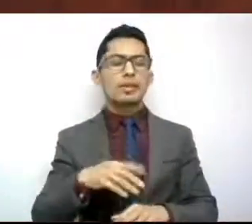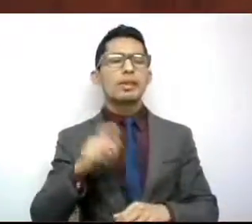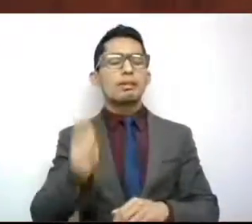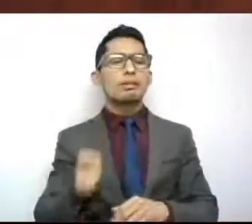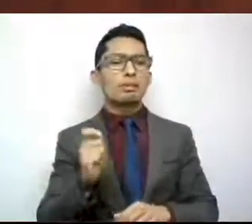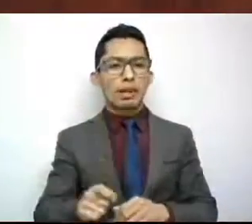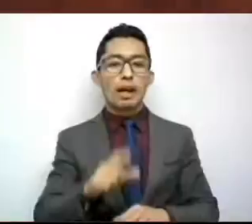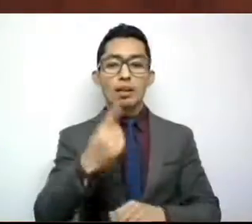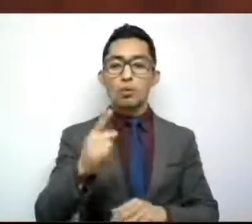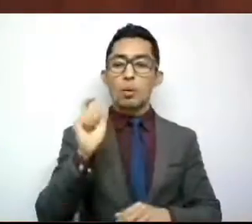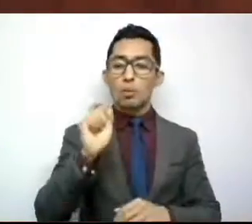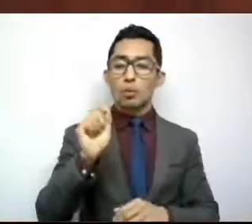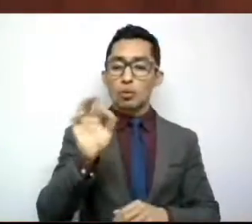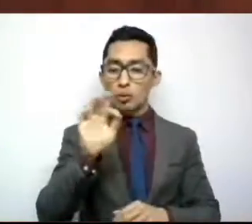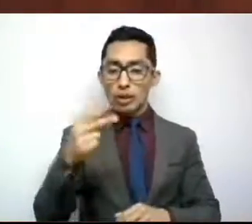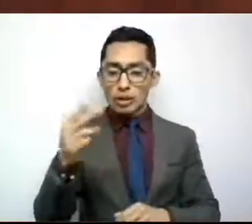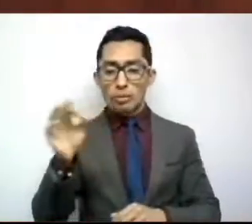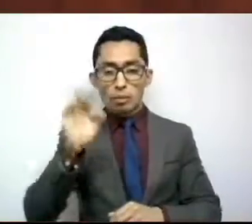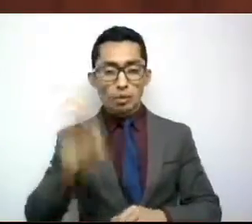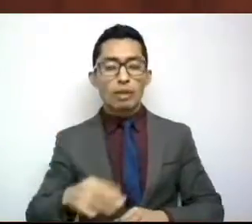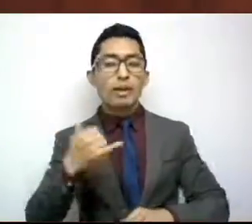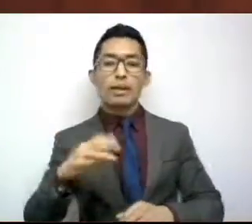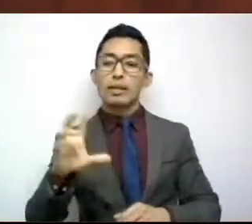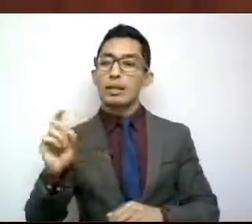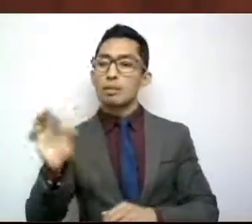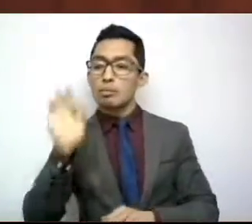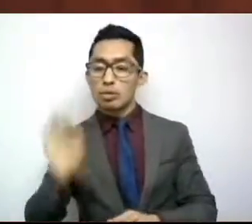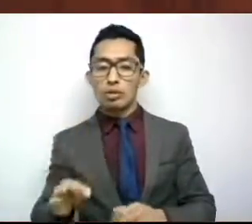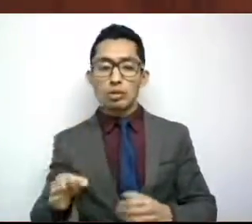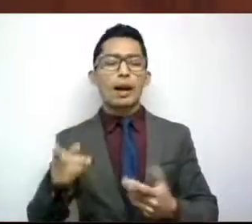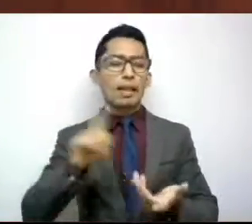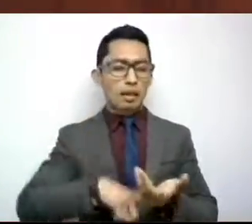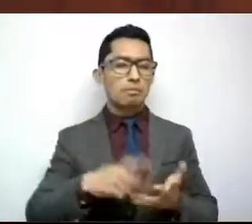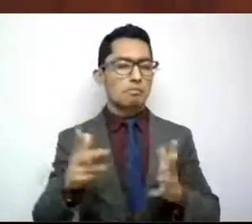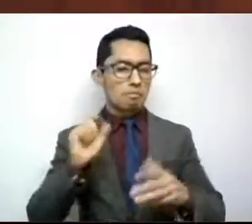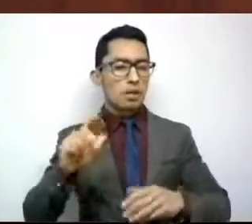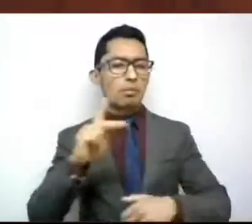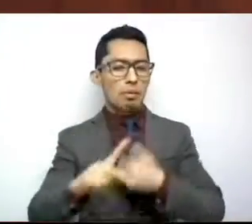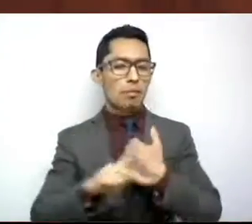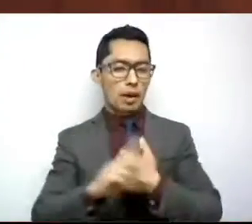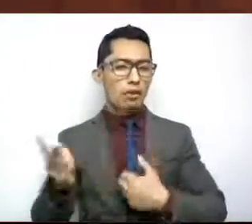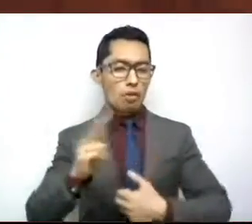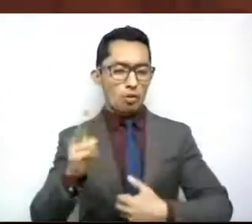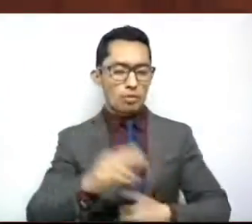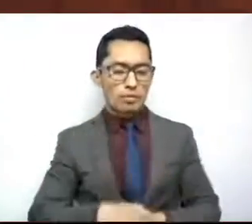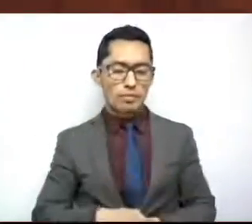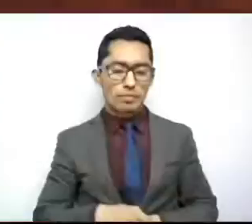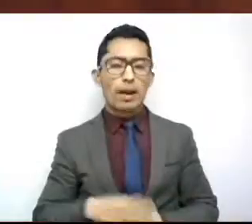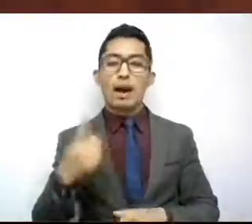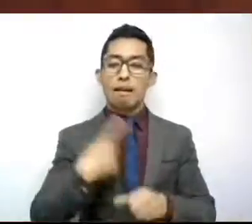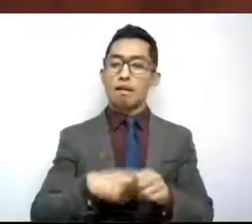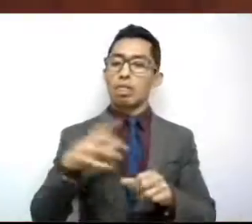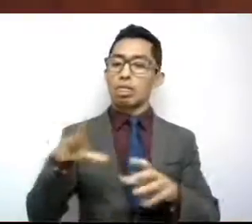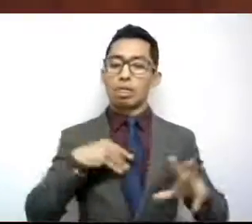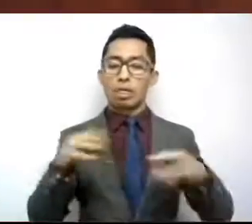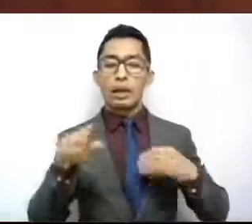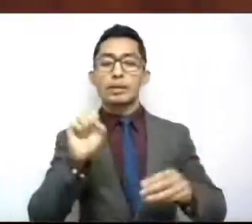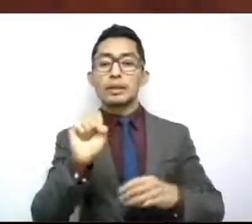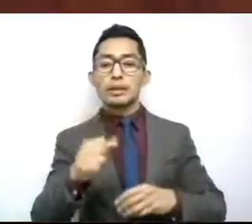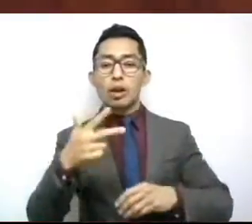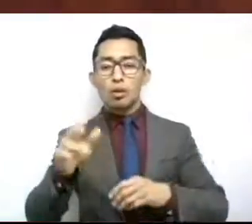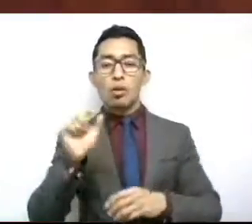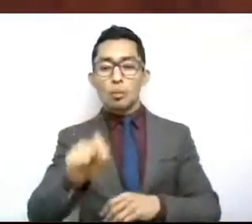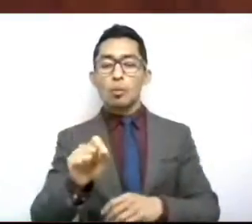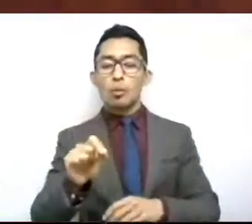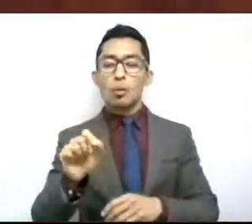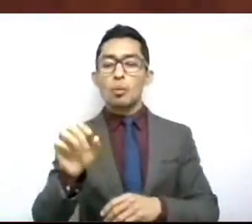entre el 1.13% y el 30% en distintos países. De estas infecciones, un